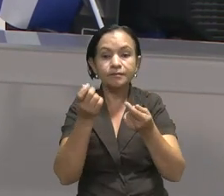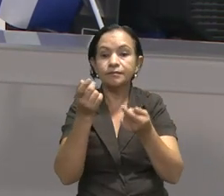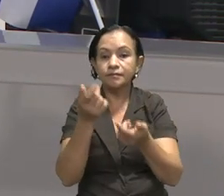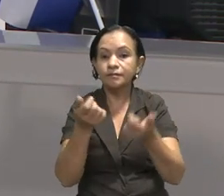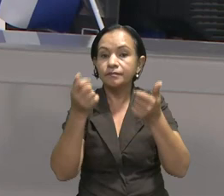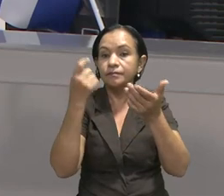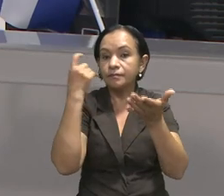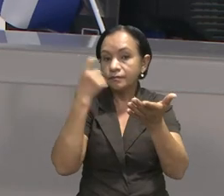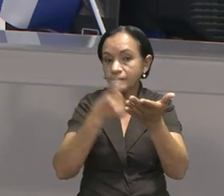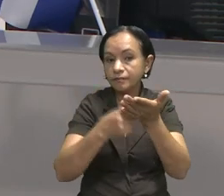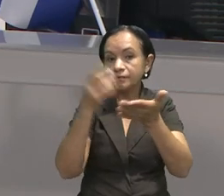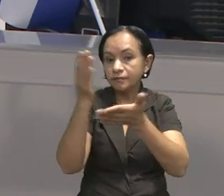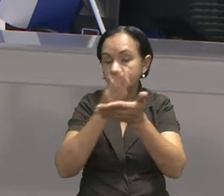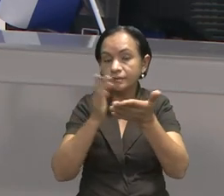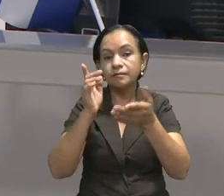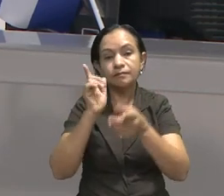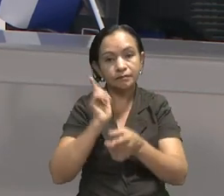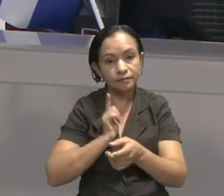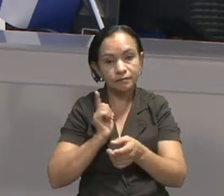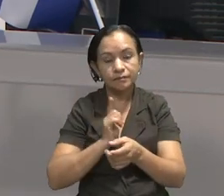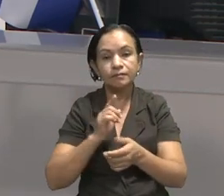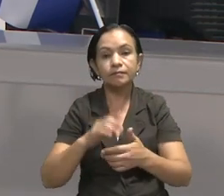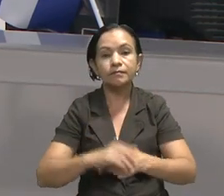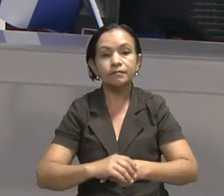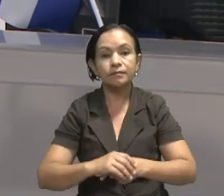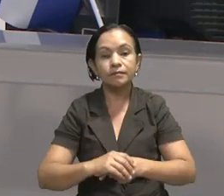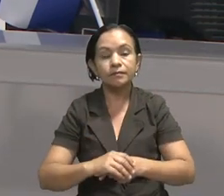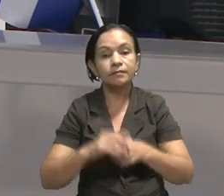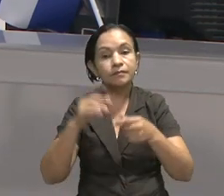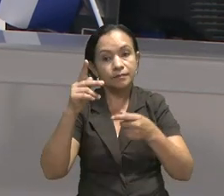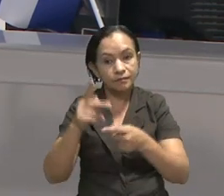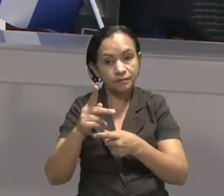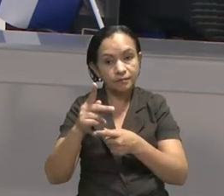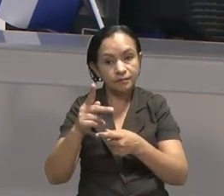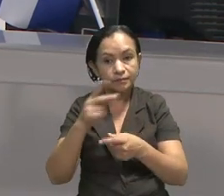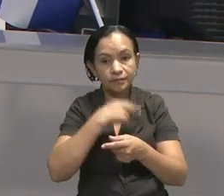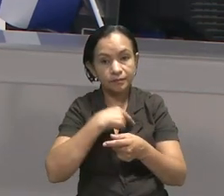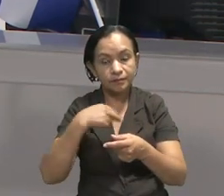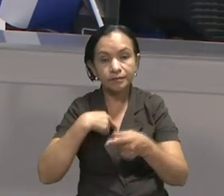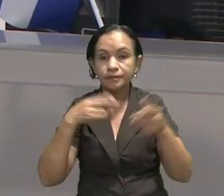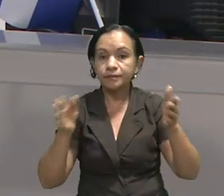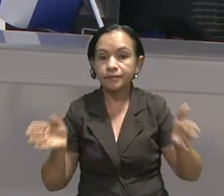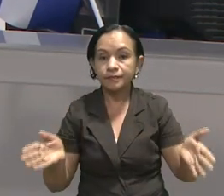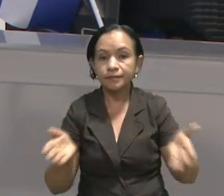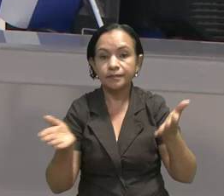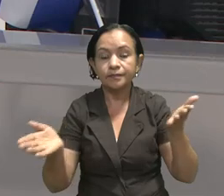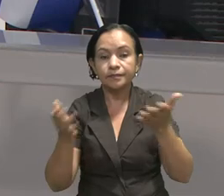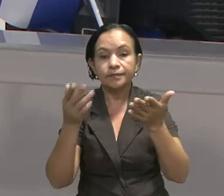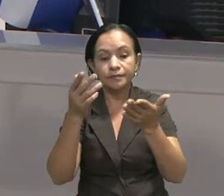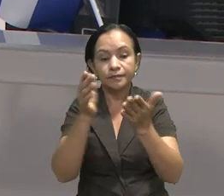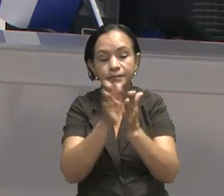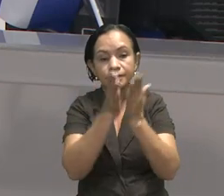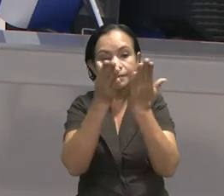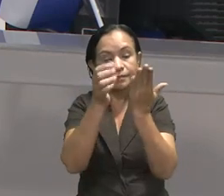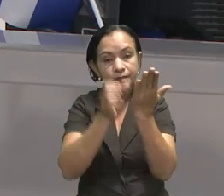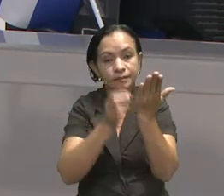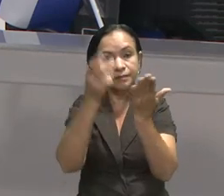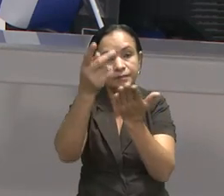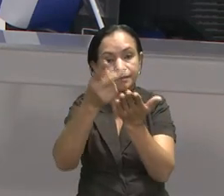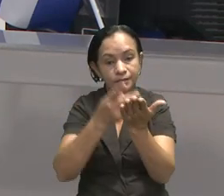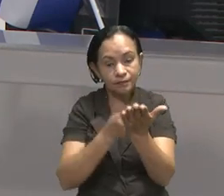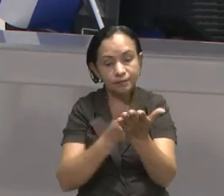las sanciones administrativas correspondientes. K, diseñar y promover la agenda regulatoria